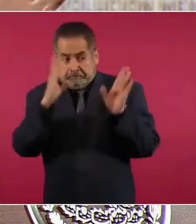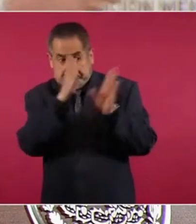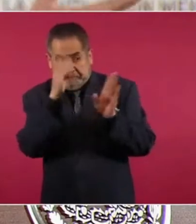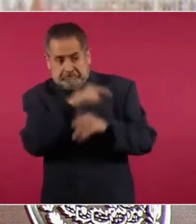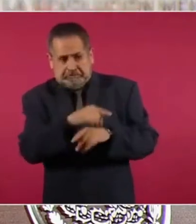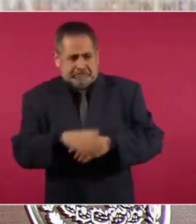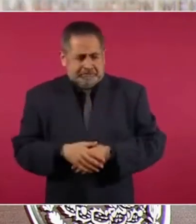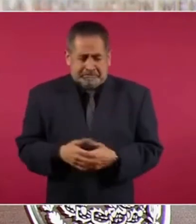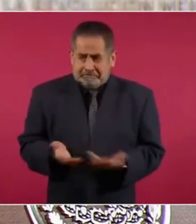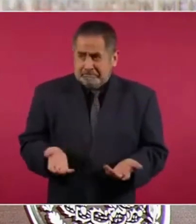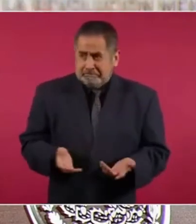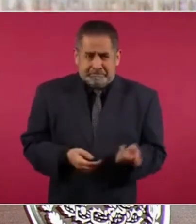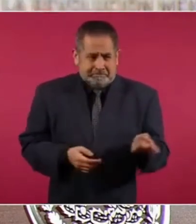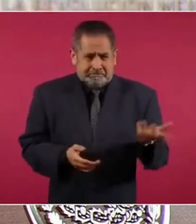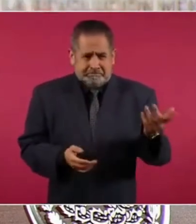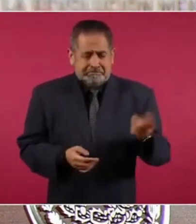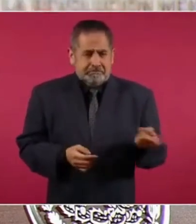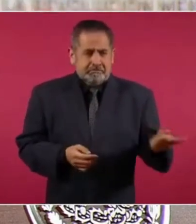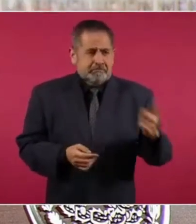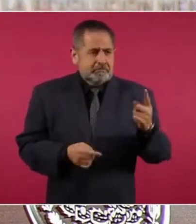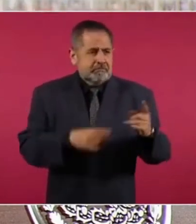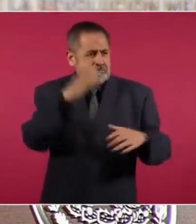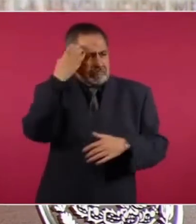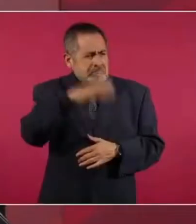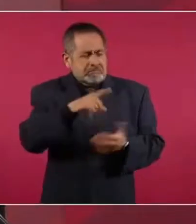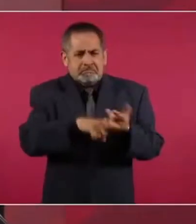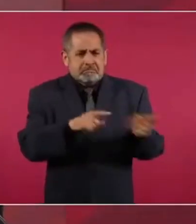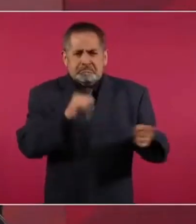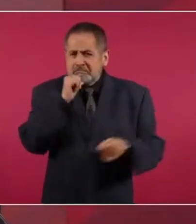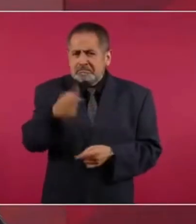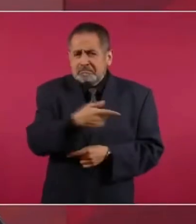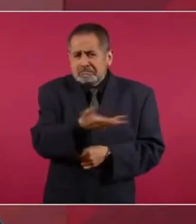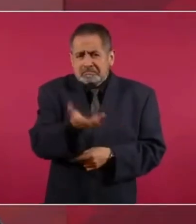él no es un criminal,